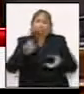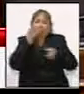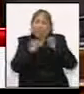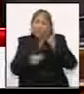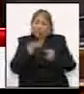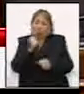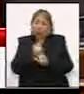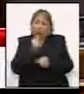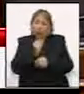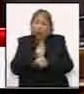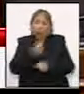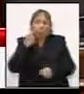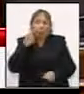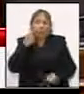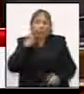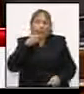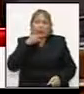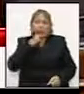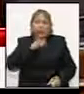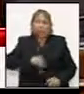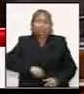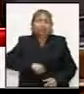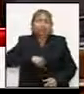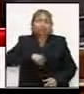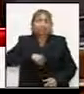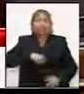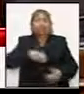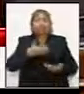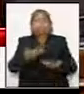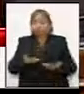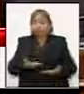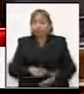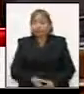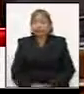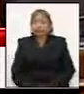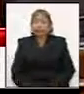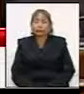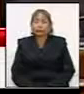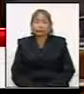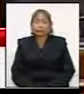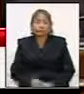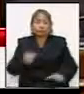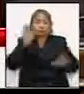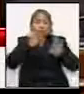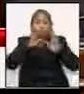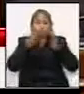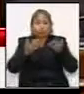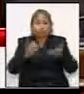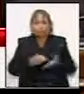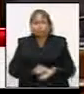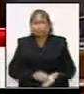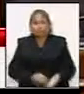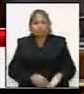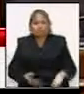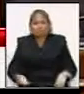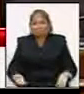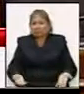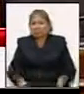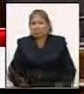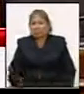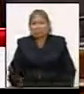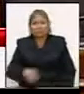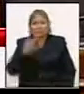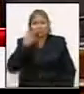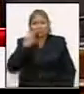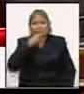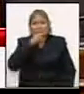humanos que trabajan, hombres y mujeres, con orgullo, están ahí ellos. ¿Se preocupan? No. Estos hombres y